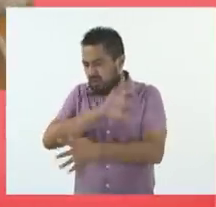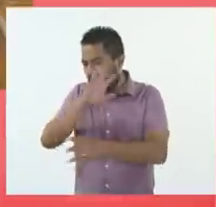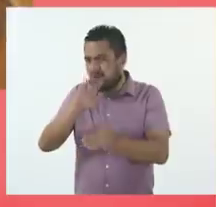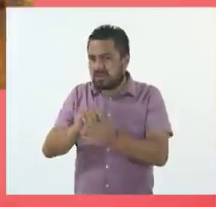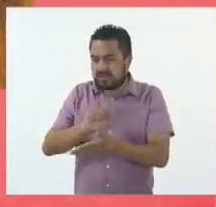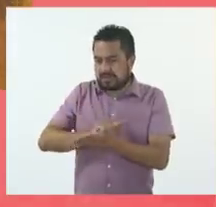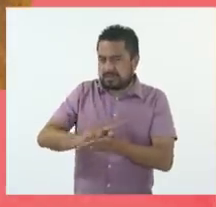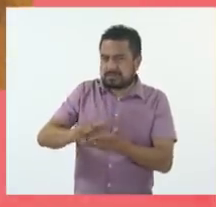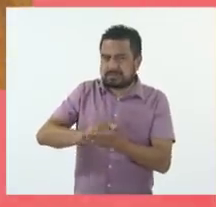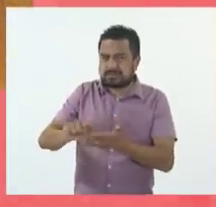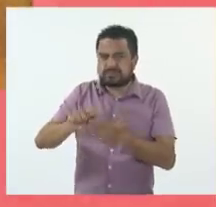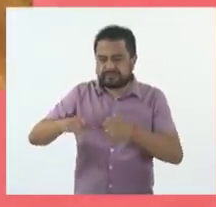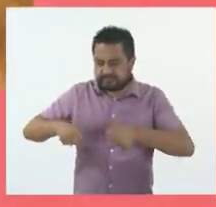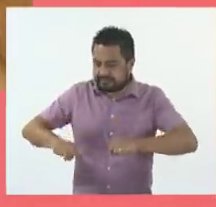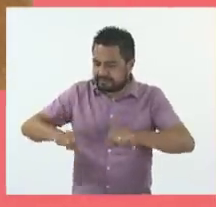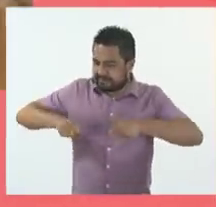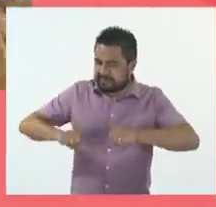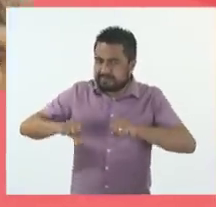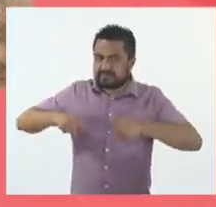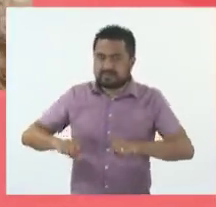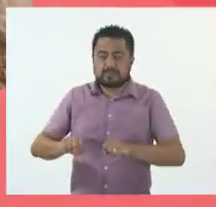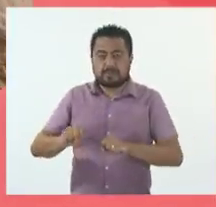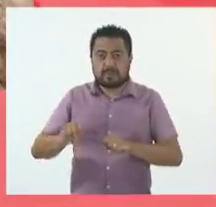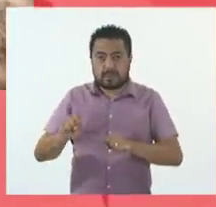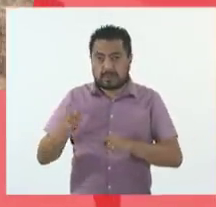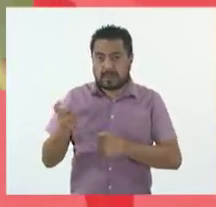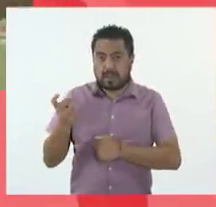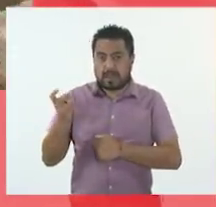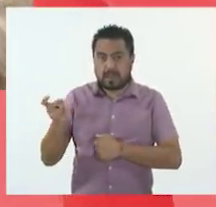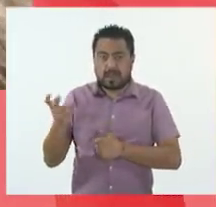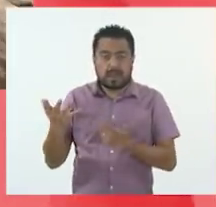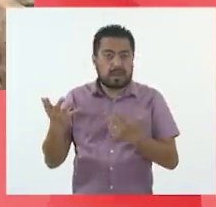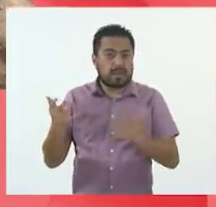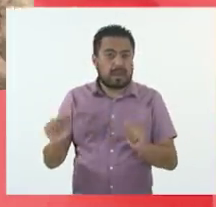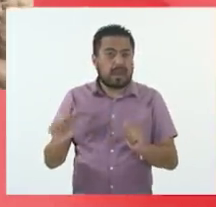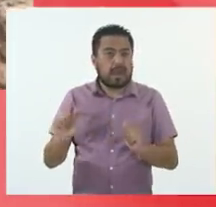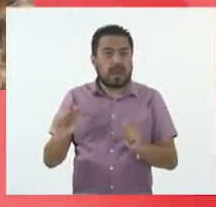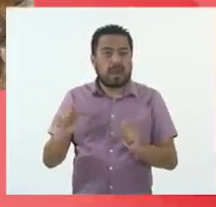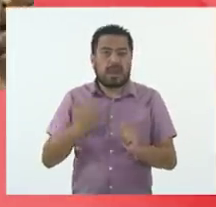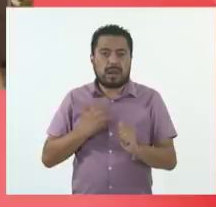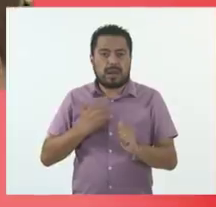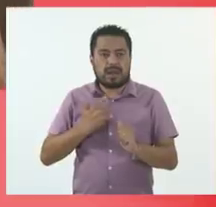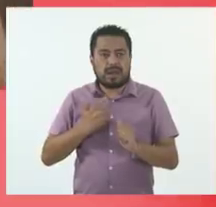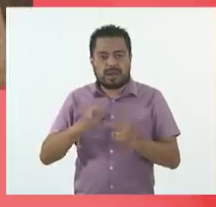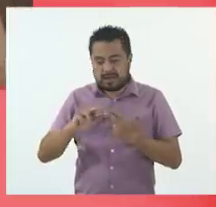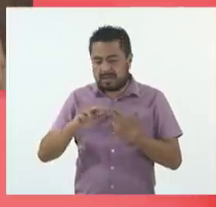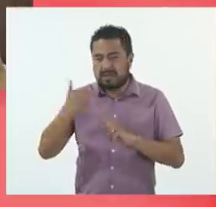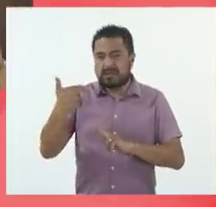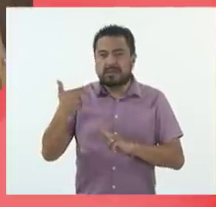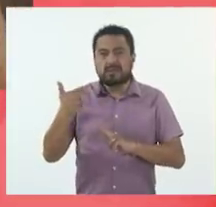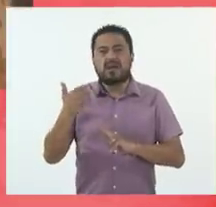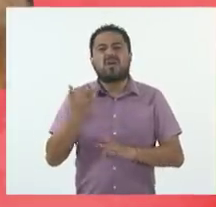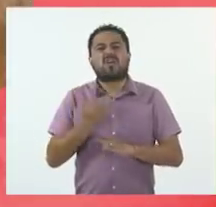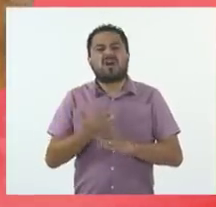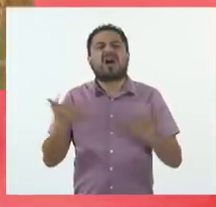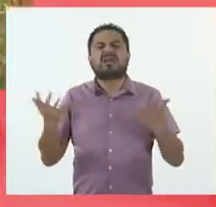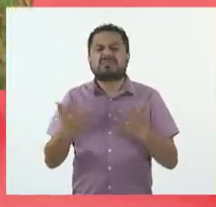este. Mire, entonces ya es de esta forma. ¿Qué le vamos a hacer?